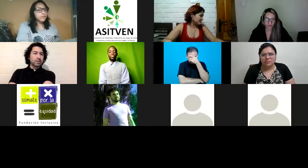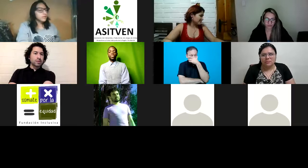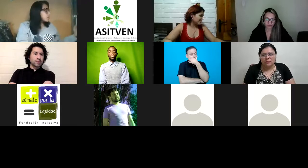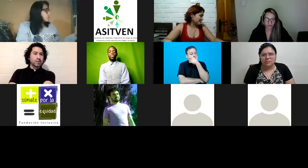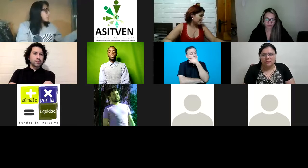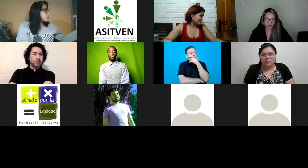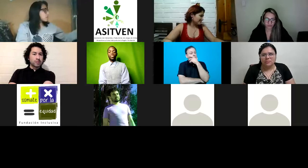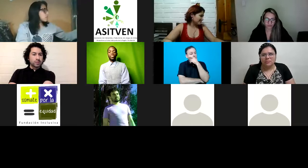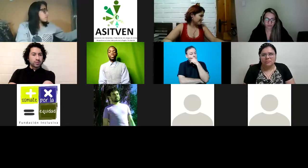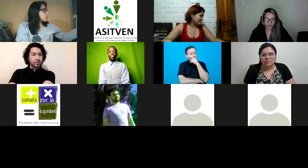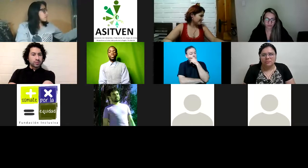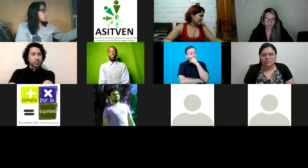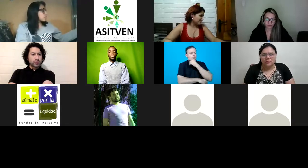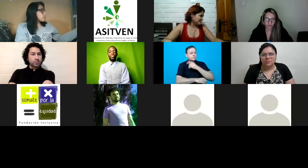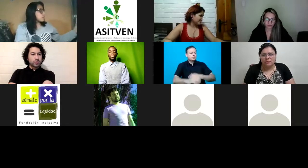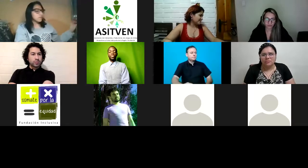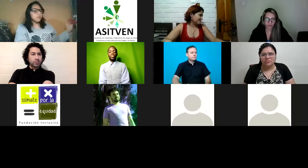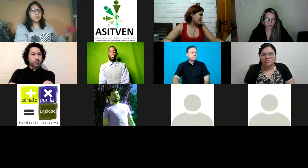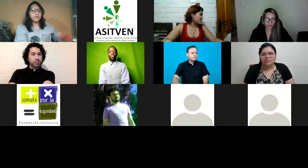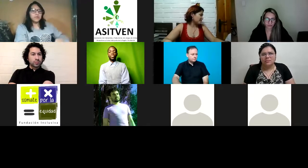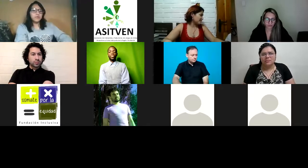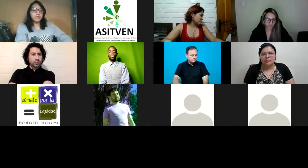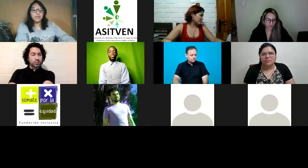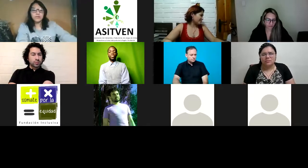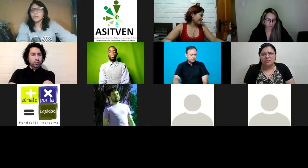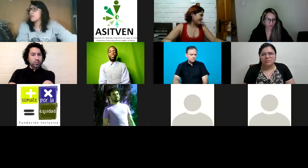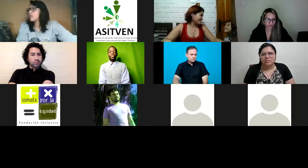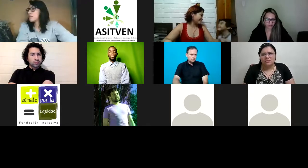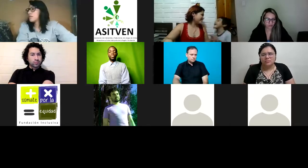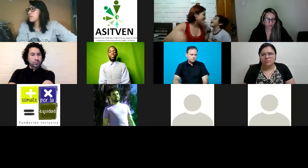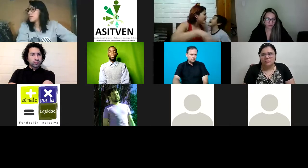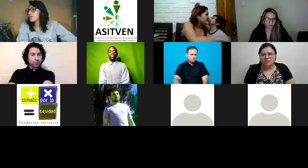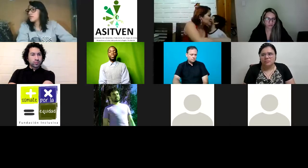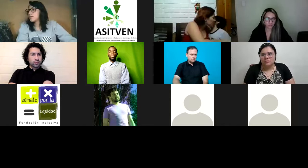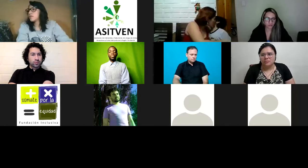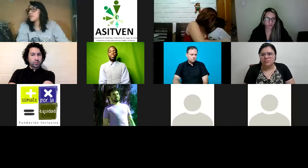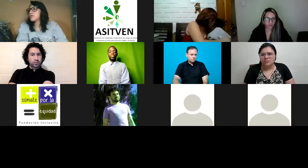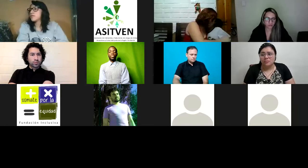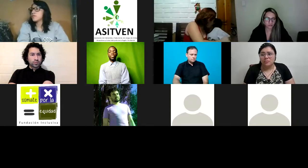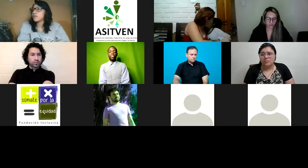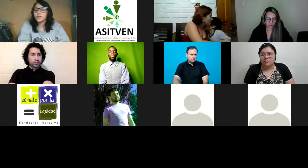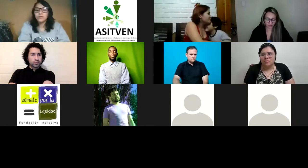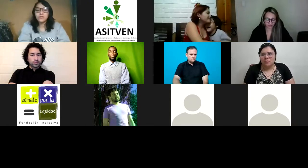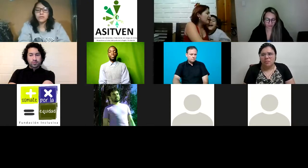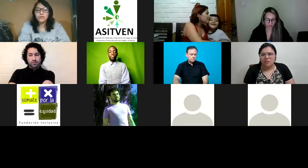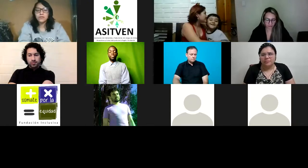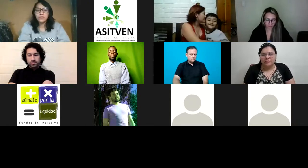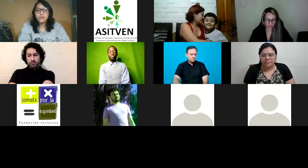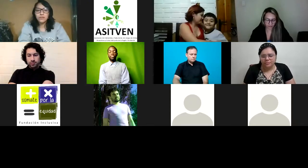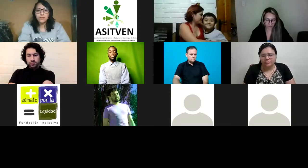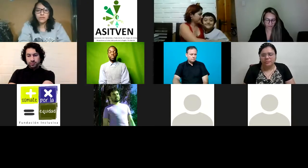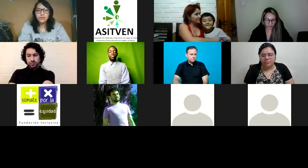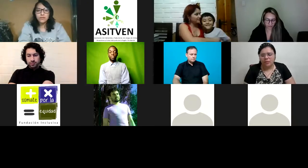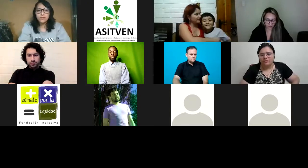mencionarle eso a Jeffer como para compartir acá esa información, que las lenguas de señas varían un poco aunque